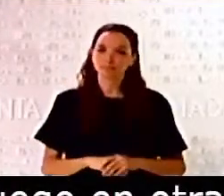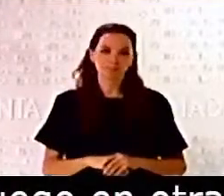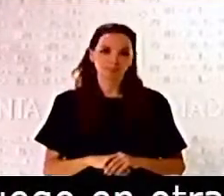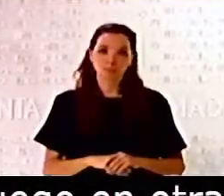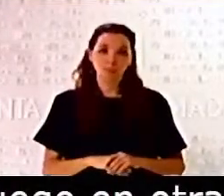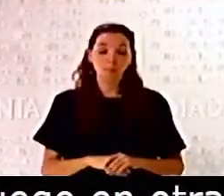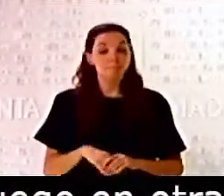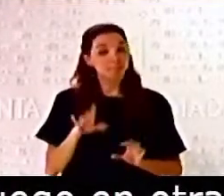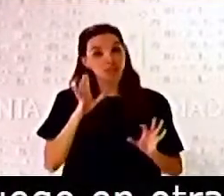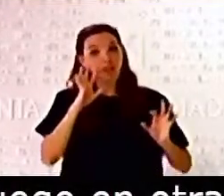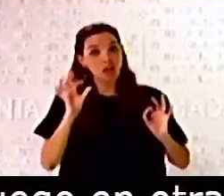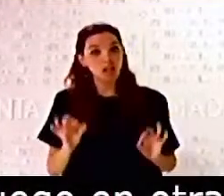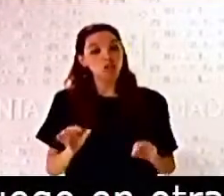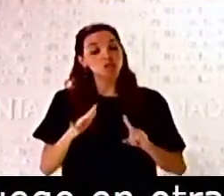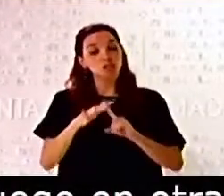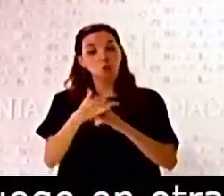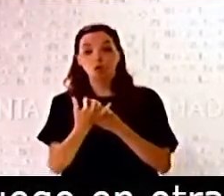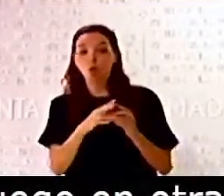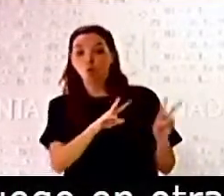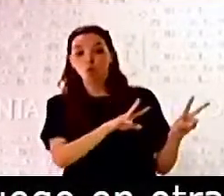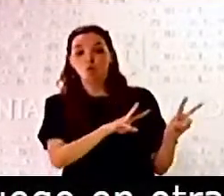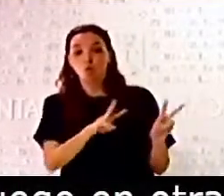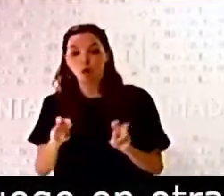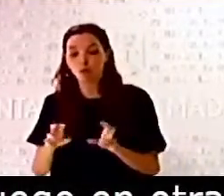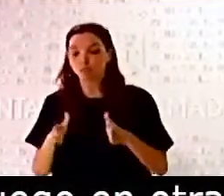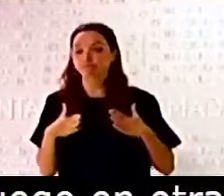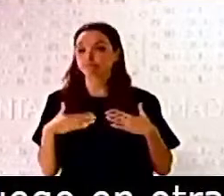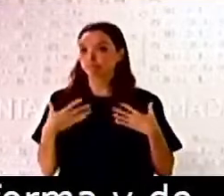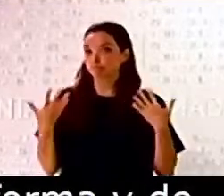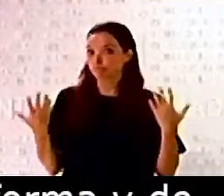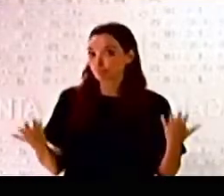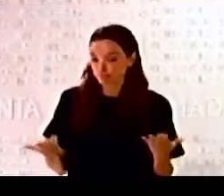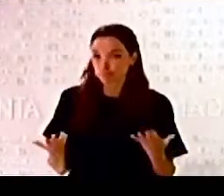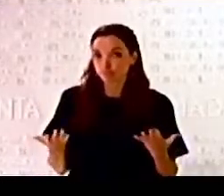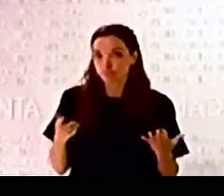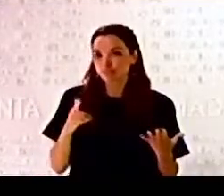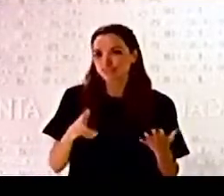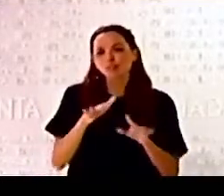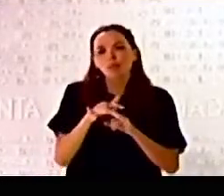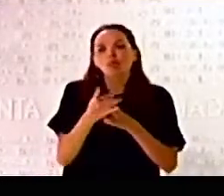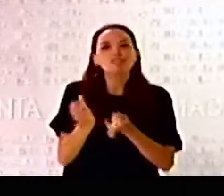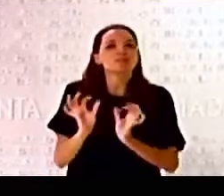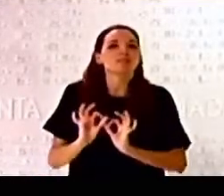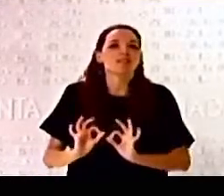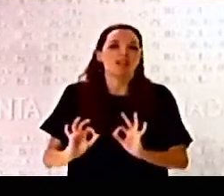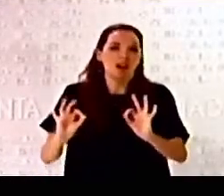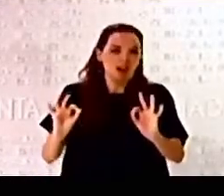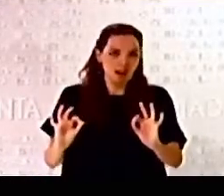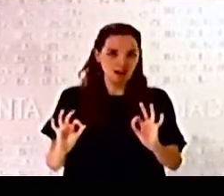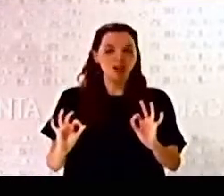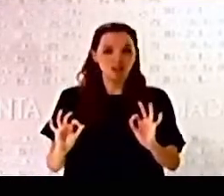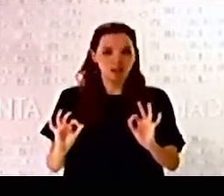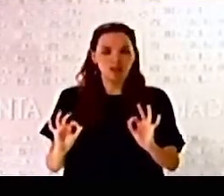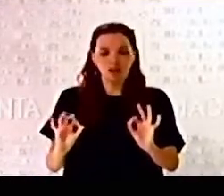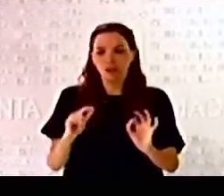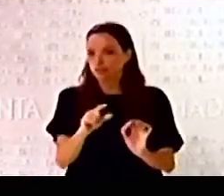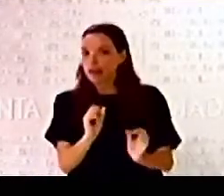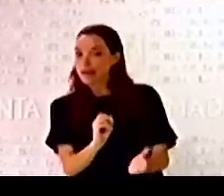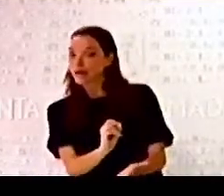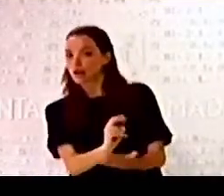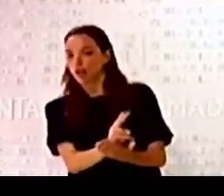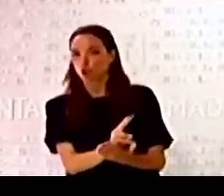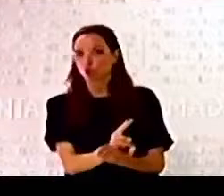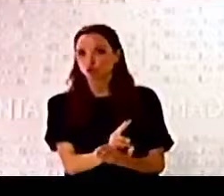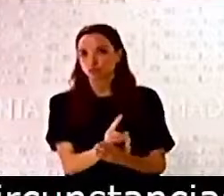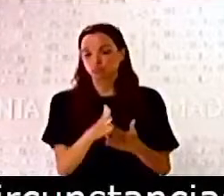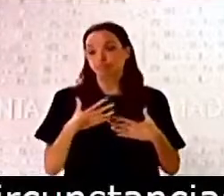Creo que ante circunstancias nuevas, ante circunstancias excepcionales, ante retos a los que nos